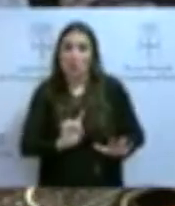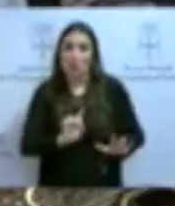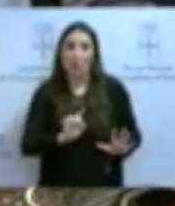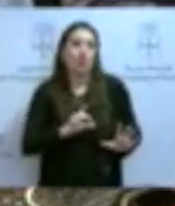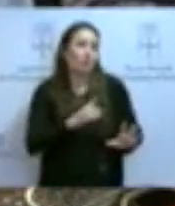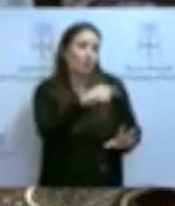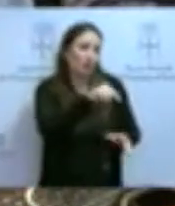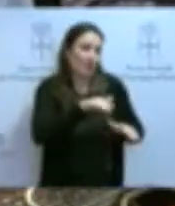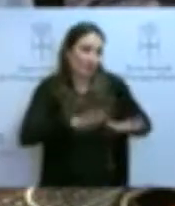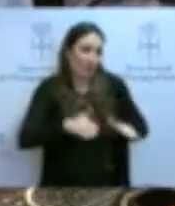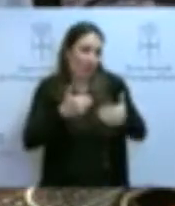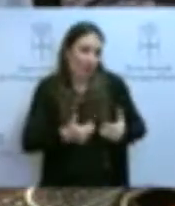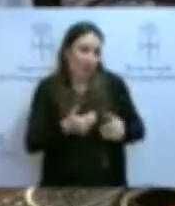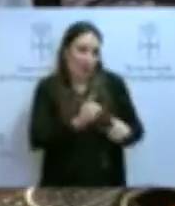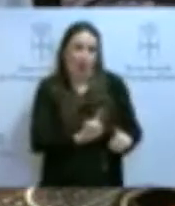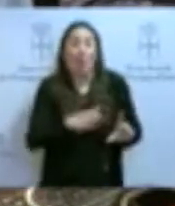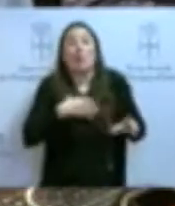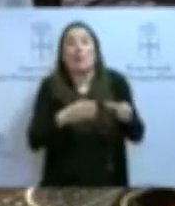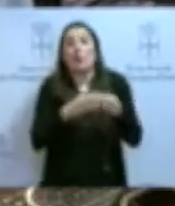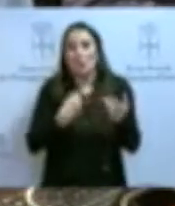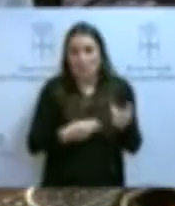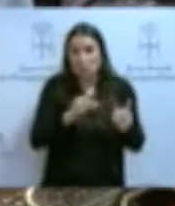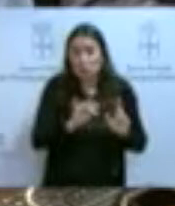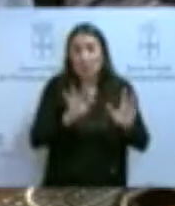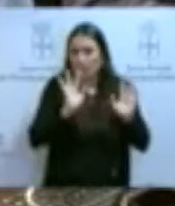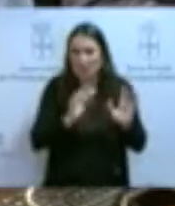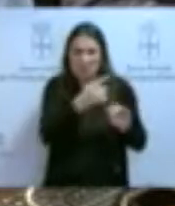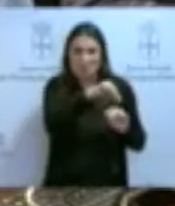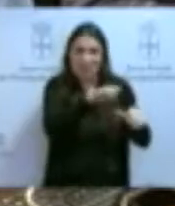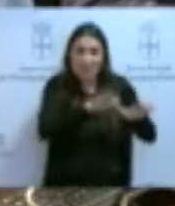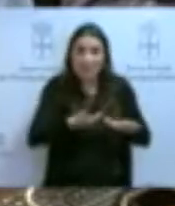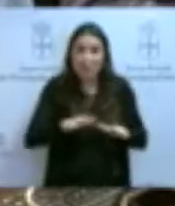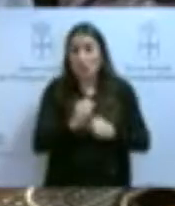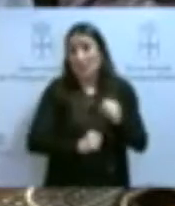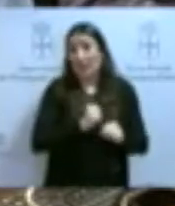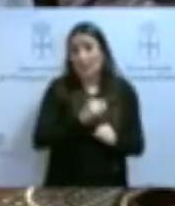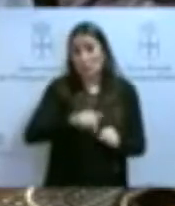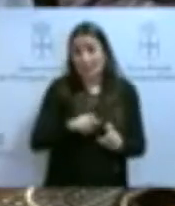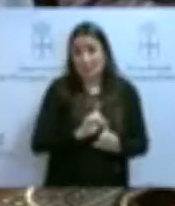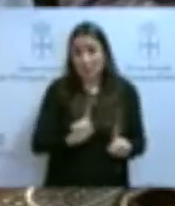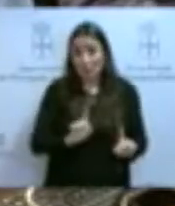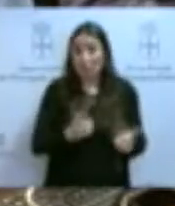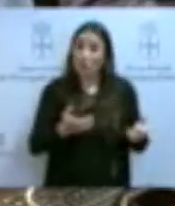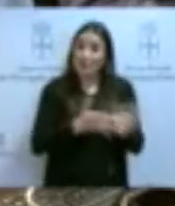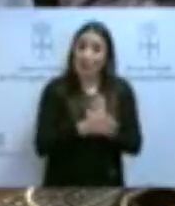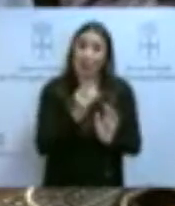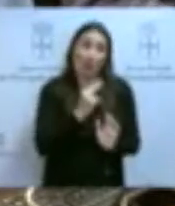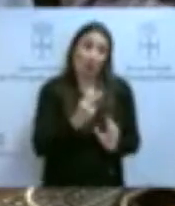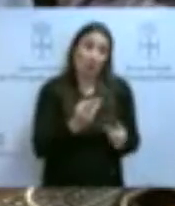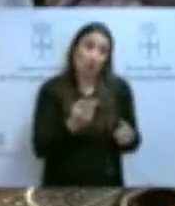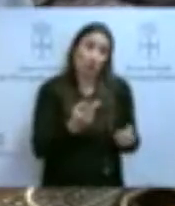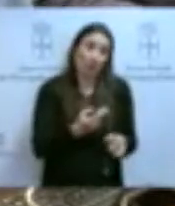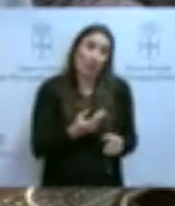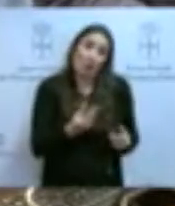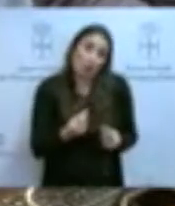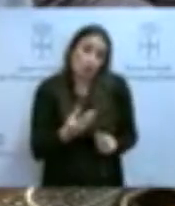partido o otra gente de su partido. Pero ya no va a ser esta legislatura, con lo que ya no se pueden asumir demasiados compromisos con cargo a